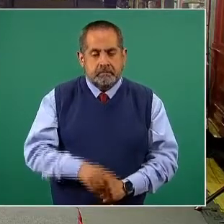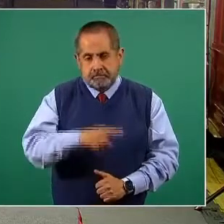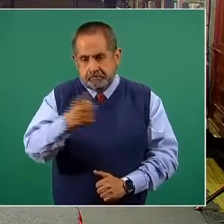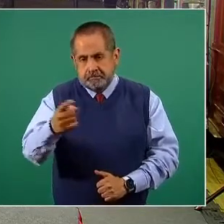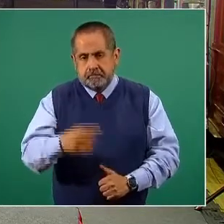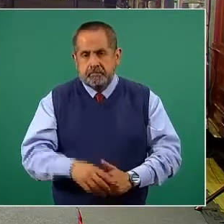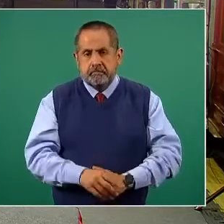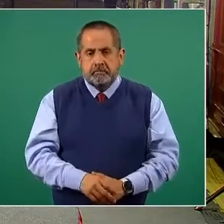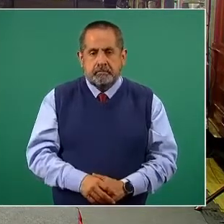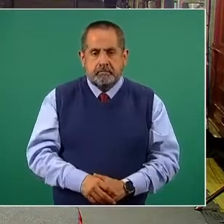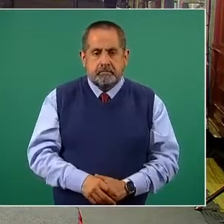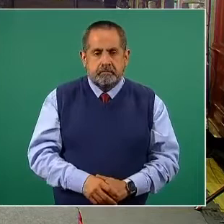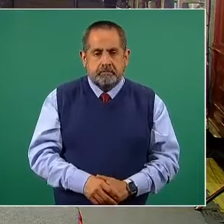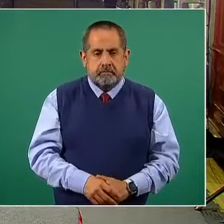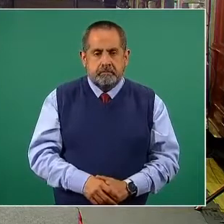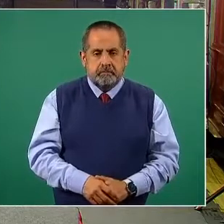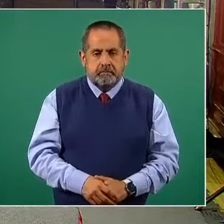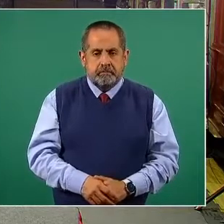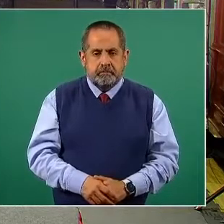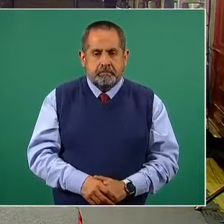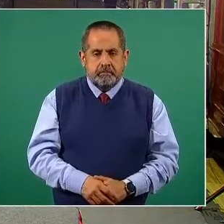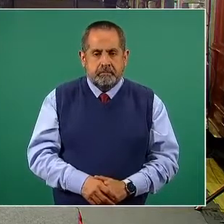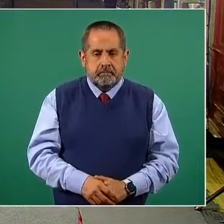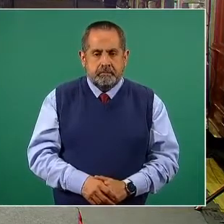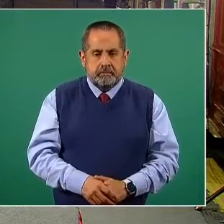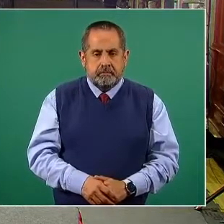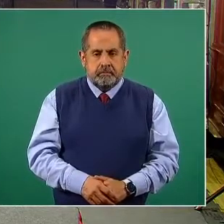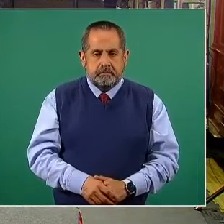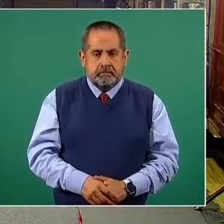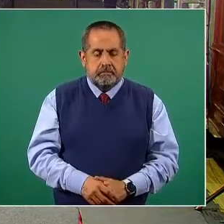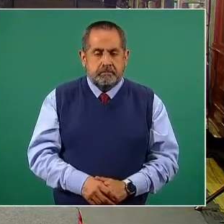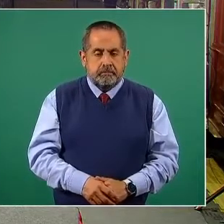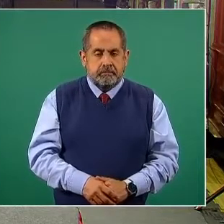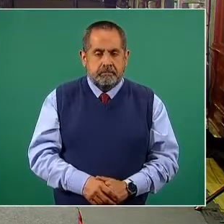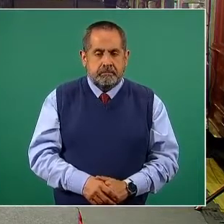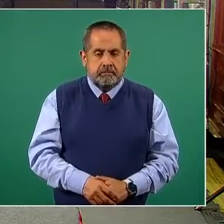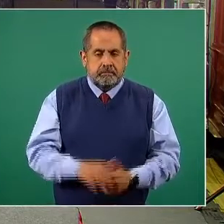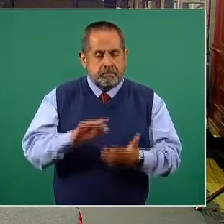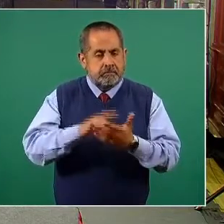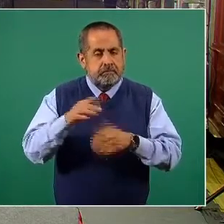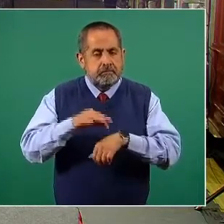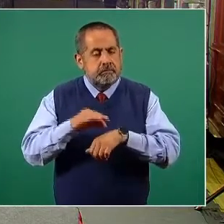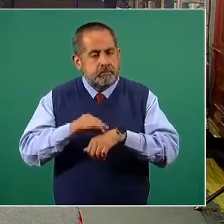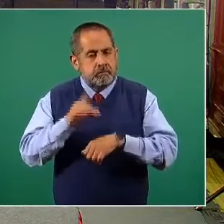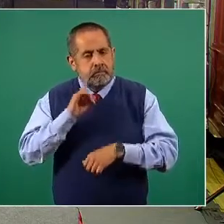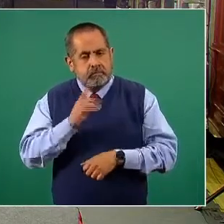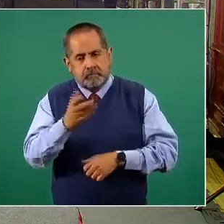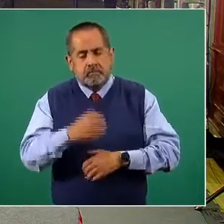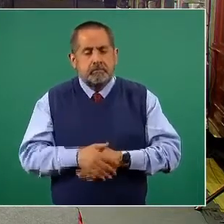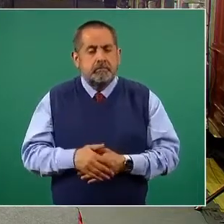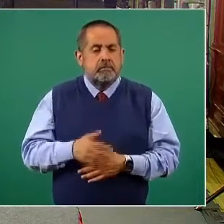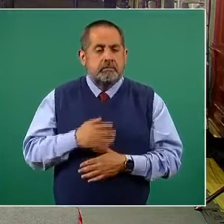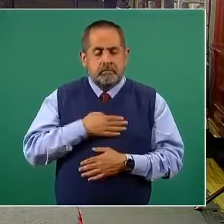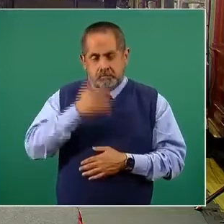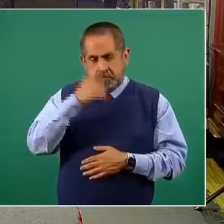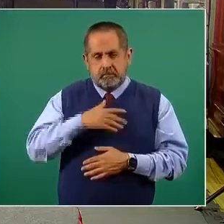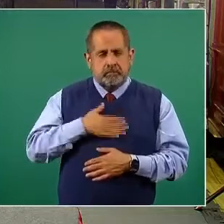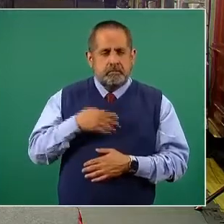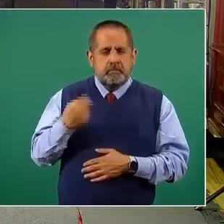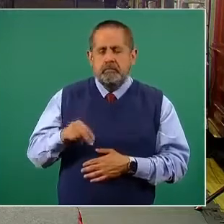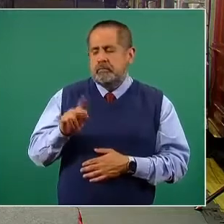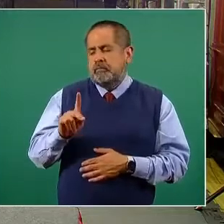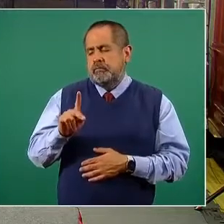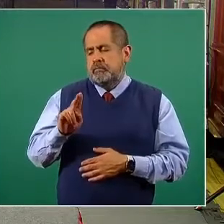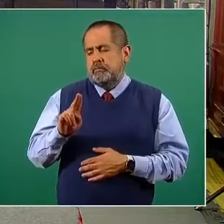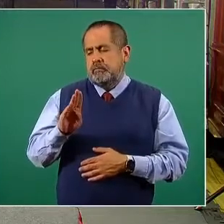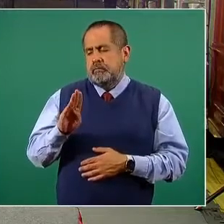favor, si le pueden pasar el micrófono. Gracias, doctora. Buenas noches. Javier Vargas, de Publimetro. Precisamente